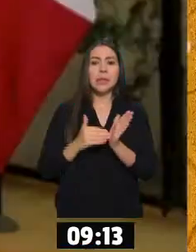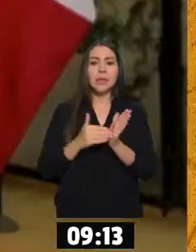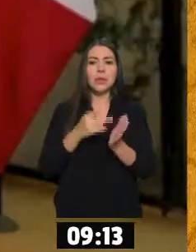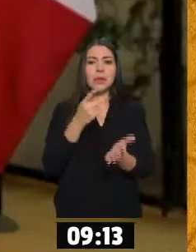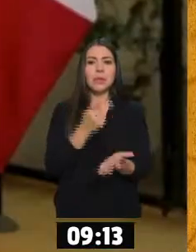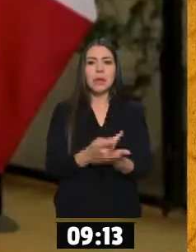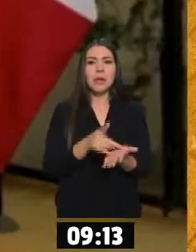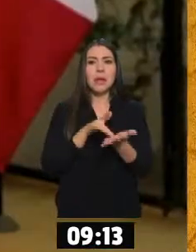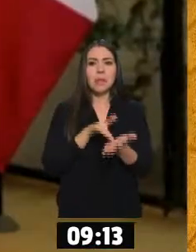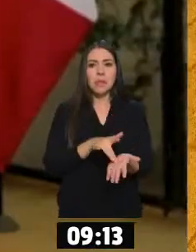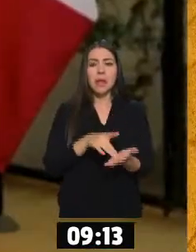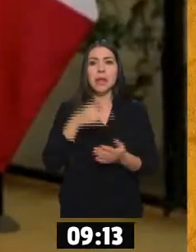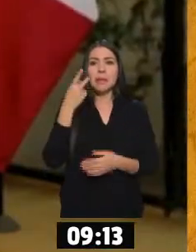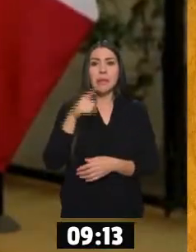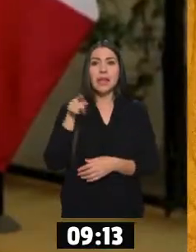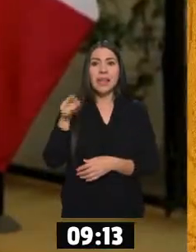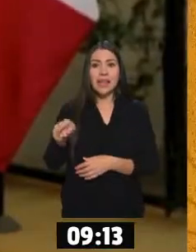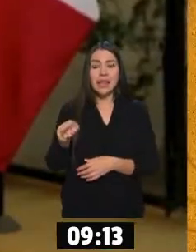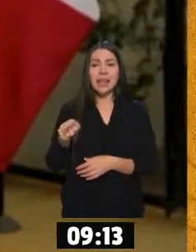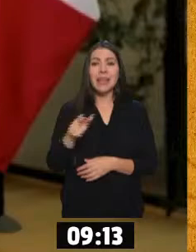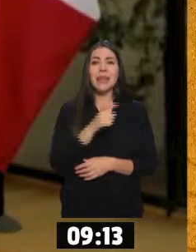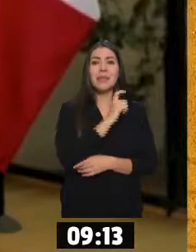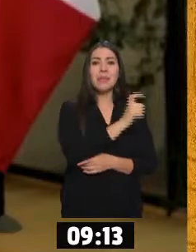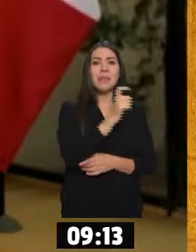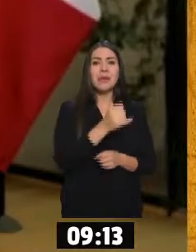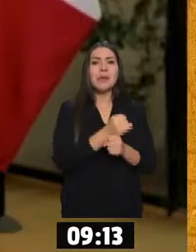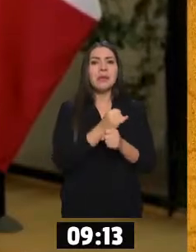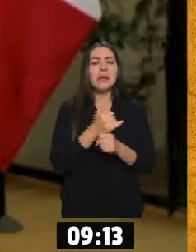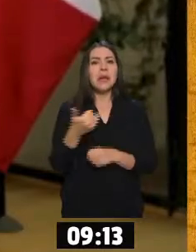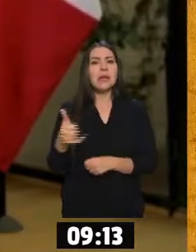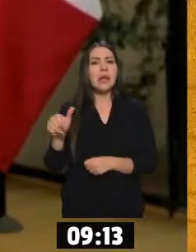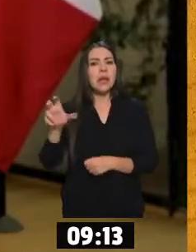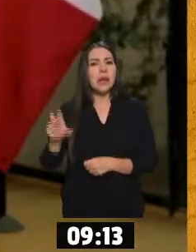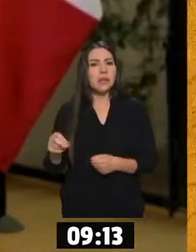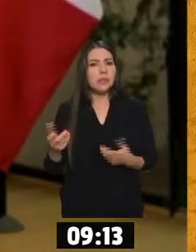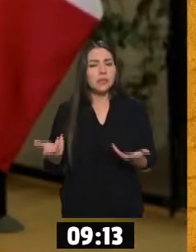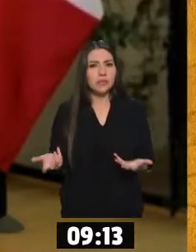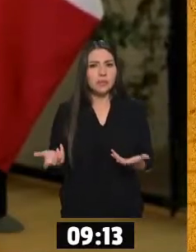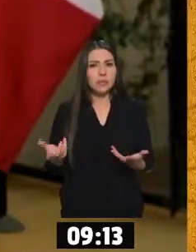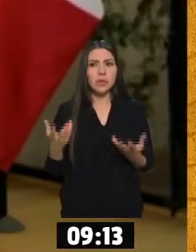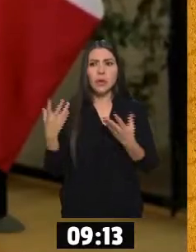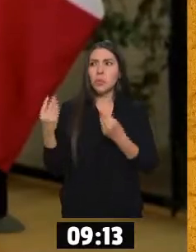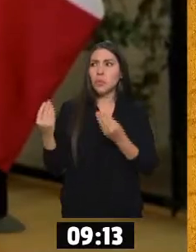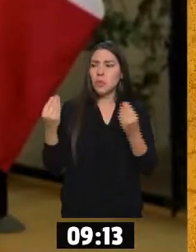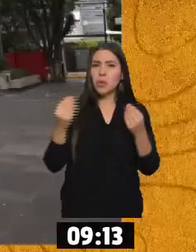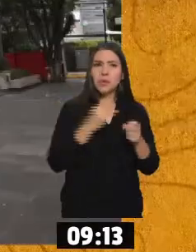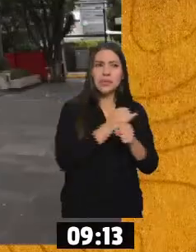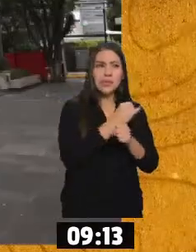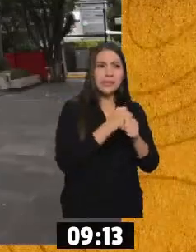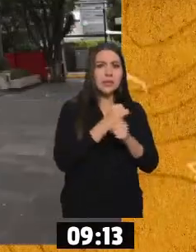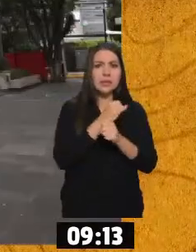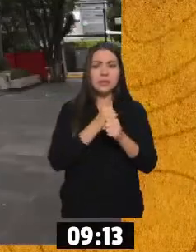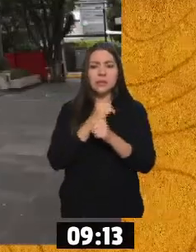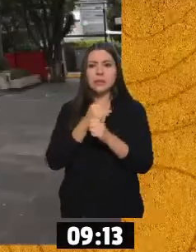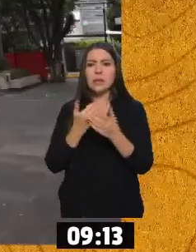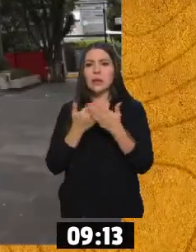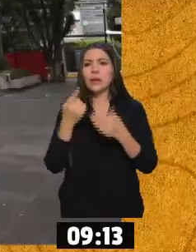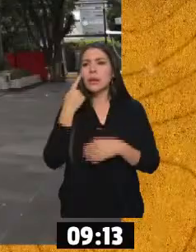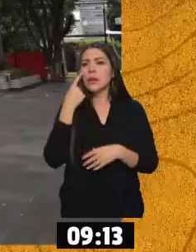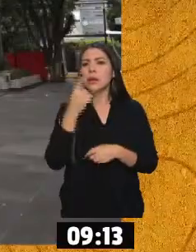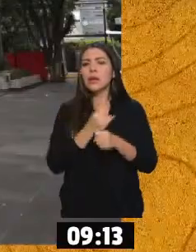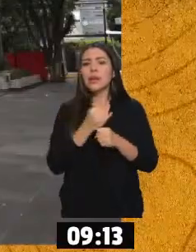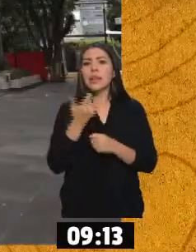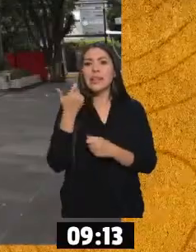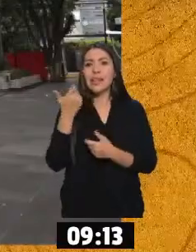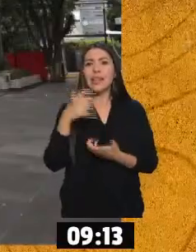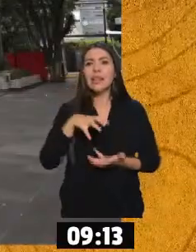Pues ya no le está pagando a los investigadores. No, y luego. Tanto investigador, pues que se pongan a investigar a quién se le está dando esa lana.